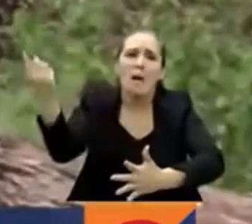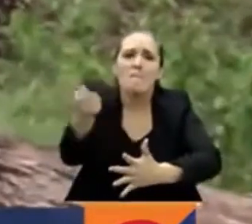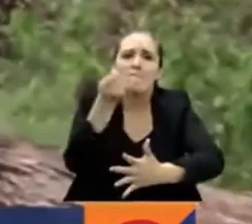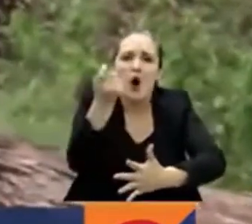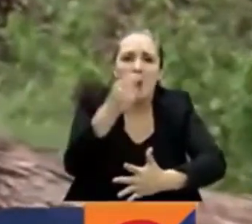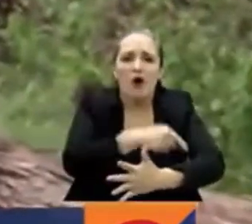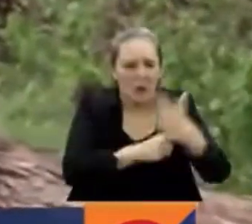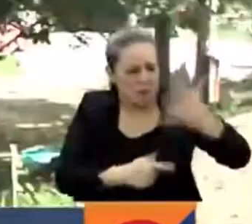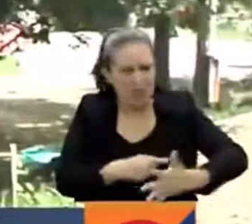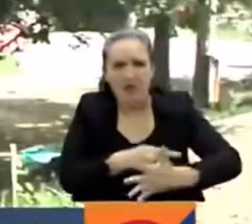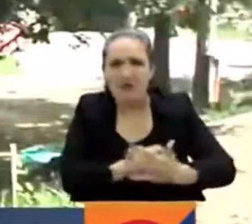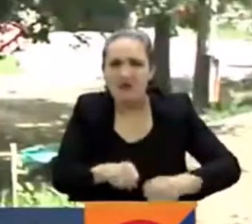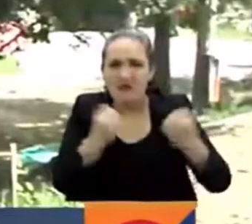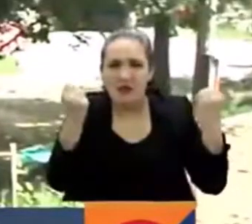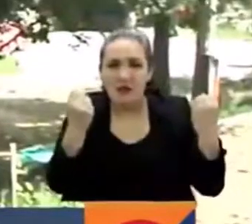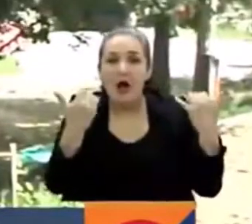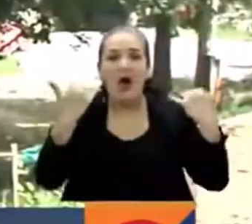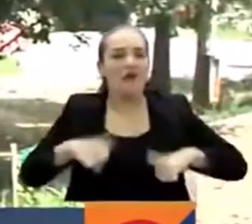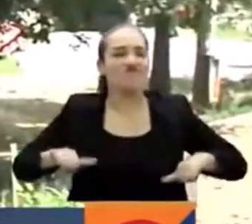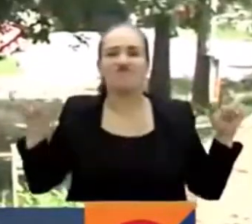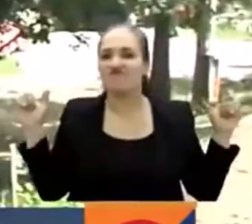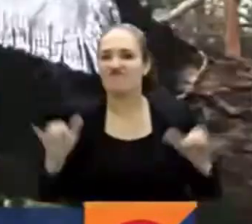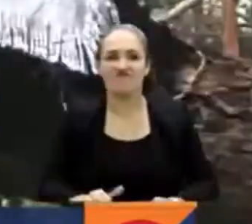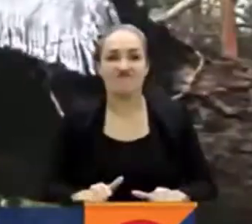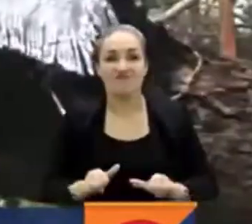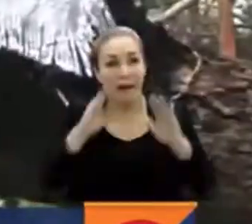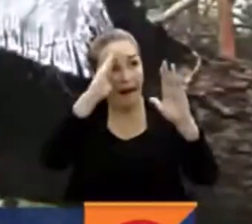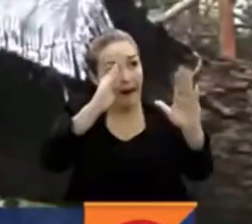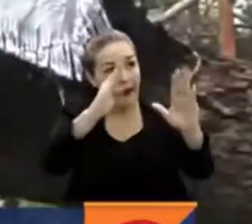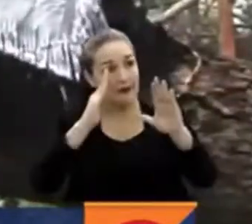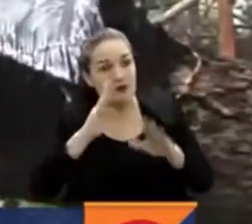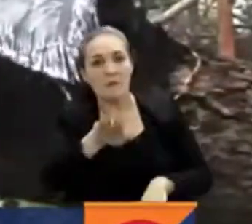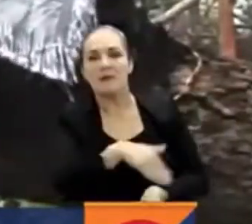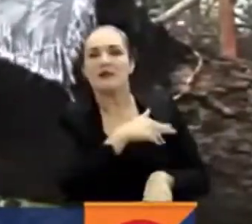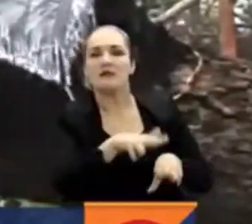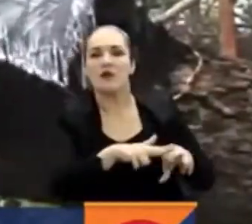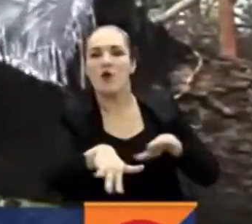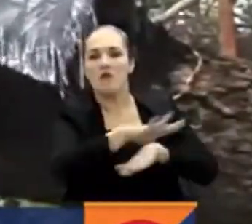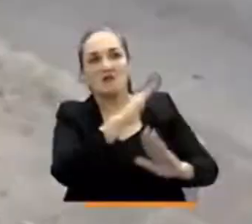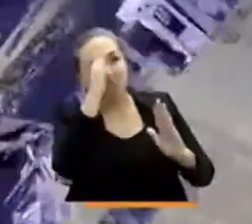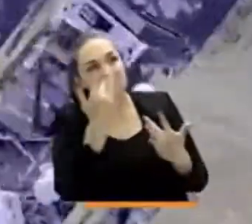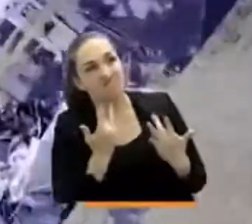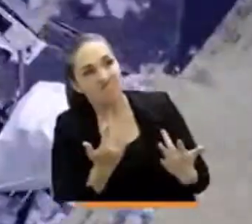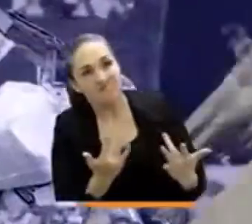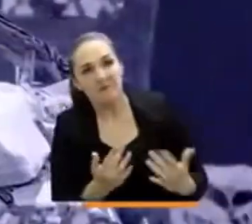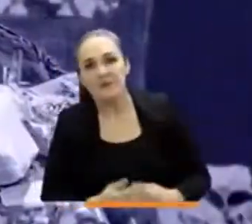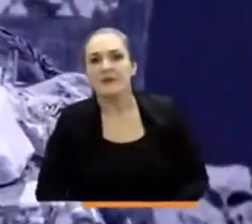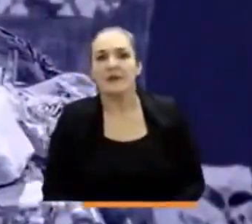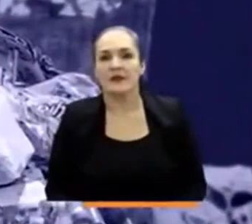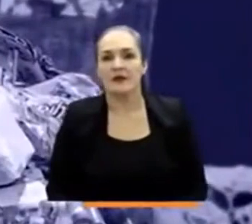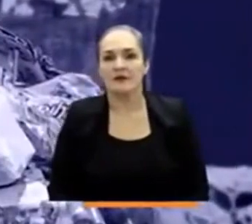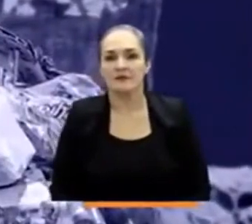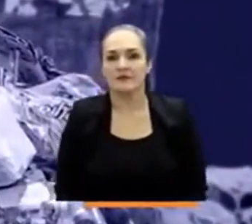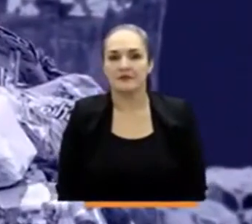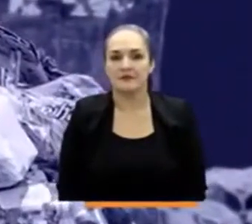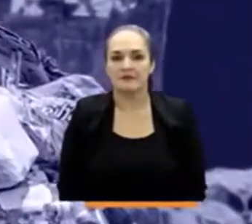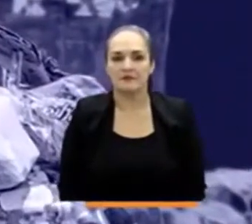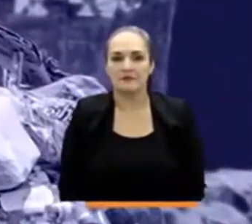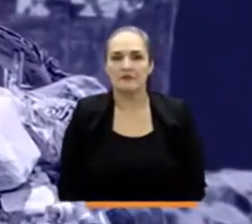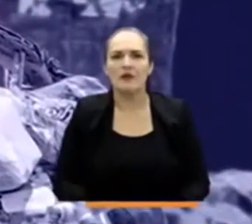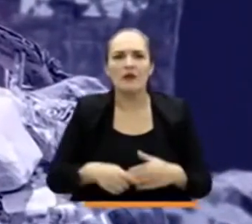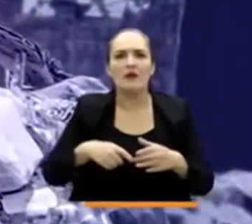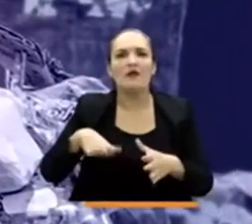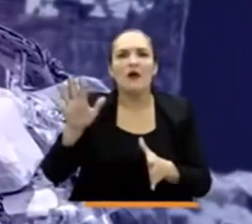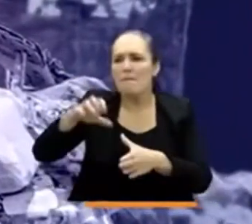personas manifestaron que se quedarán hasta que sean atendidos por el Ministerio de Ambiente. ¿Qué está pasando con